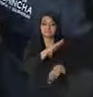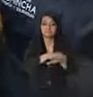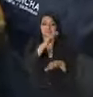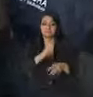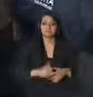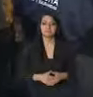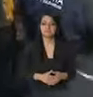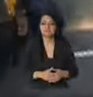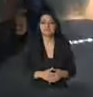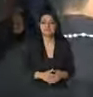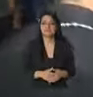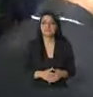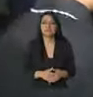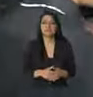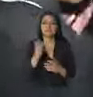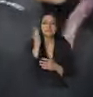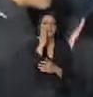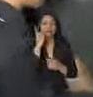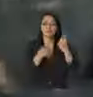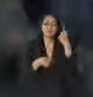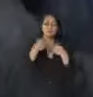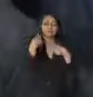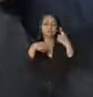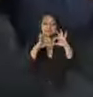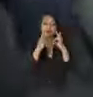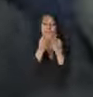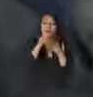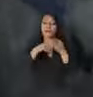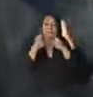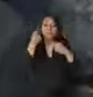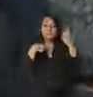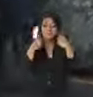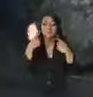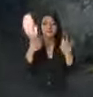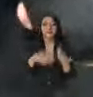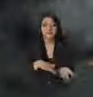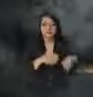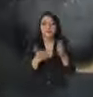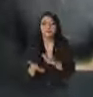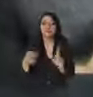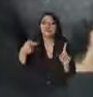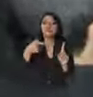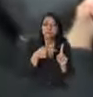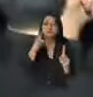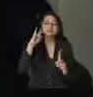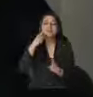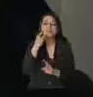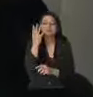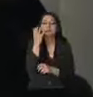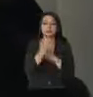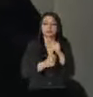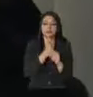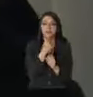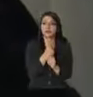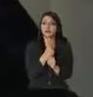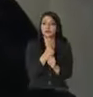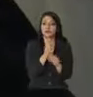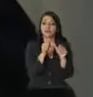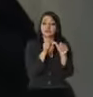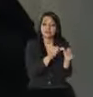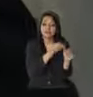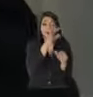llanto desconsolado de su madre, familiares y amigos, fue recibido el cuerpo de Angie, de 14 años, quien luego de permanecer en terapia